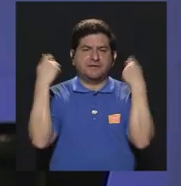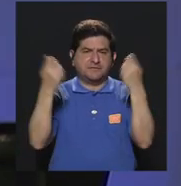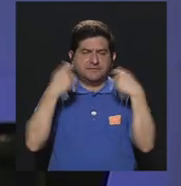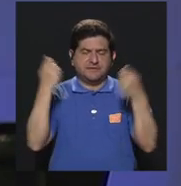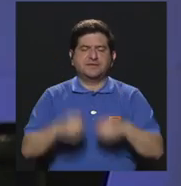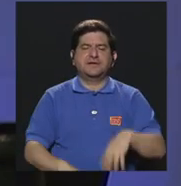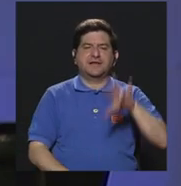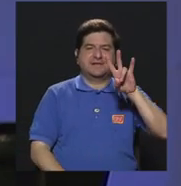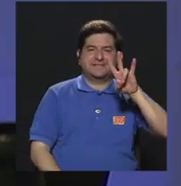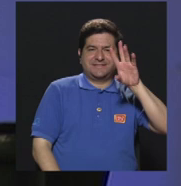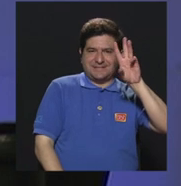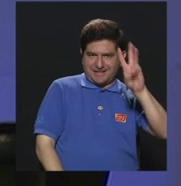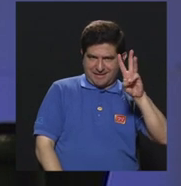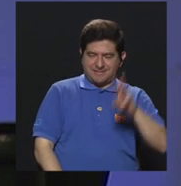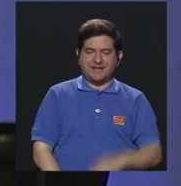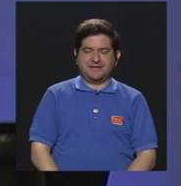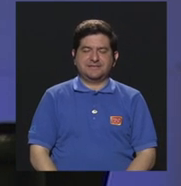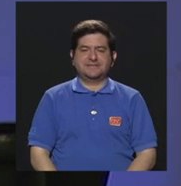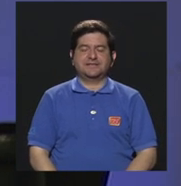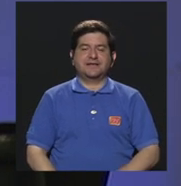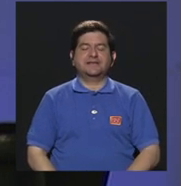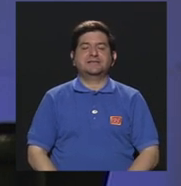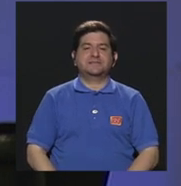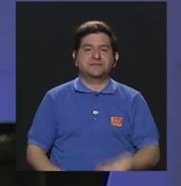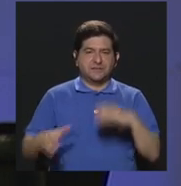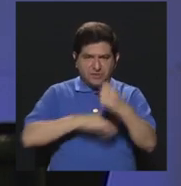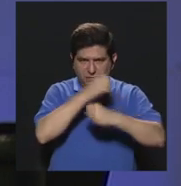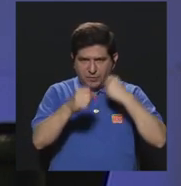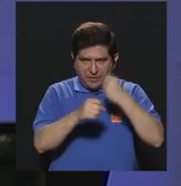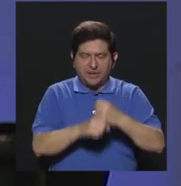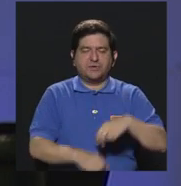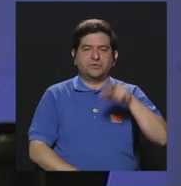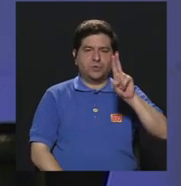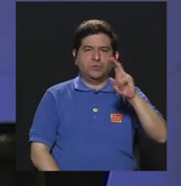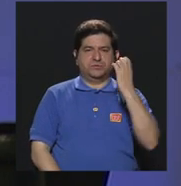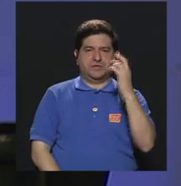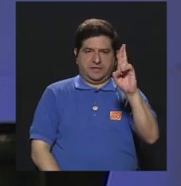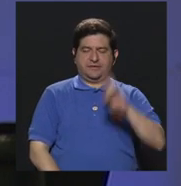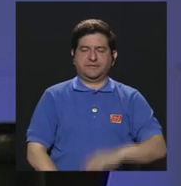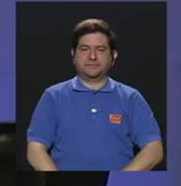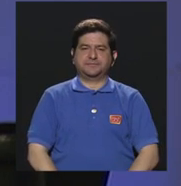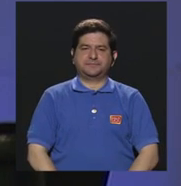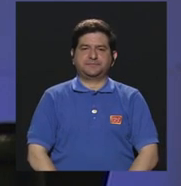del 76º aniversario de la creación de la Universidad de Costa Rica.